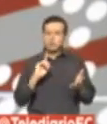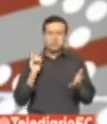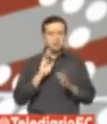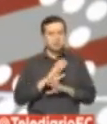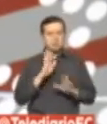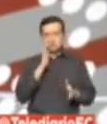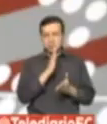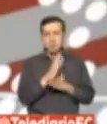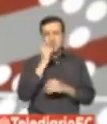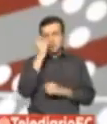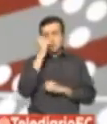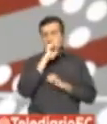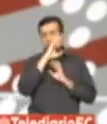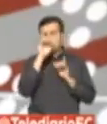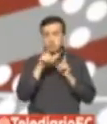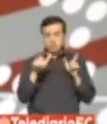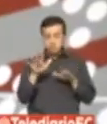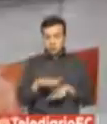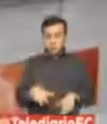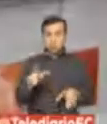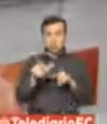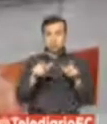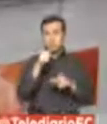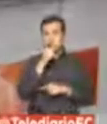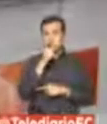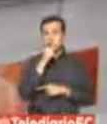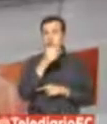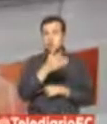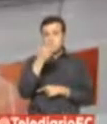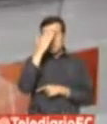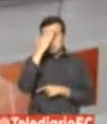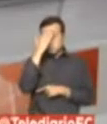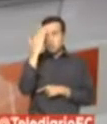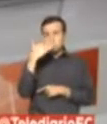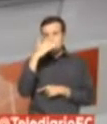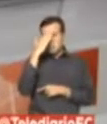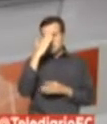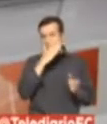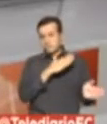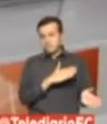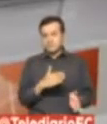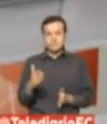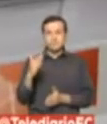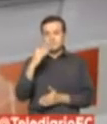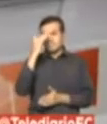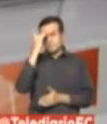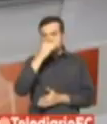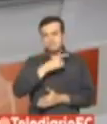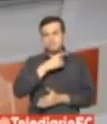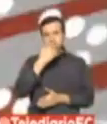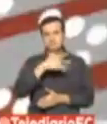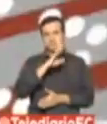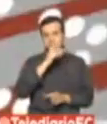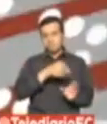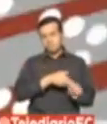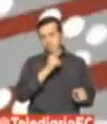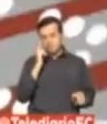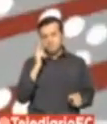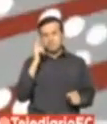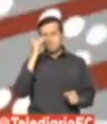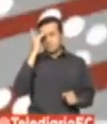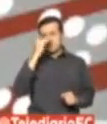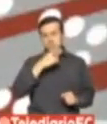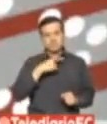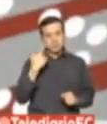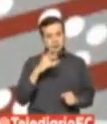hechos están claros, la ciudadanía y la prensa conoce cuáles fueron las motivaciones por las que nosotros